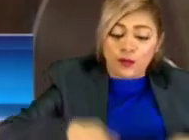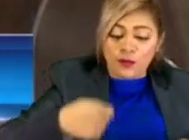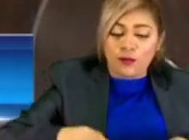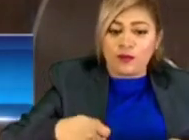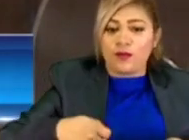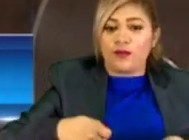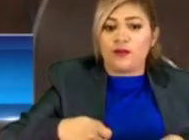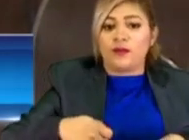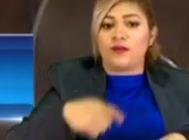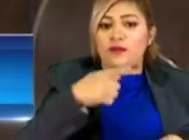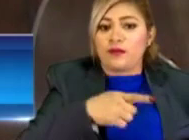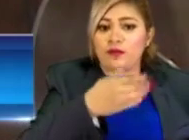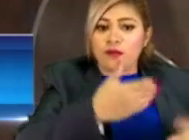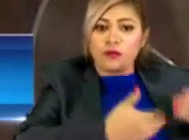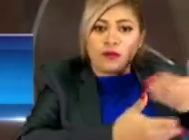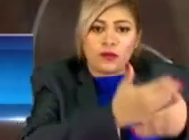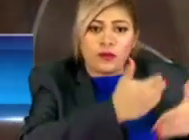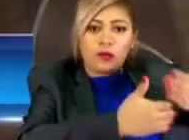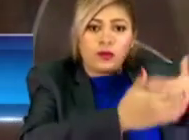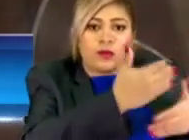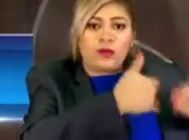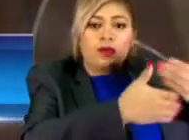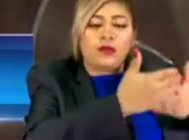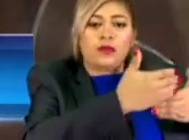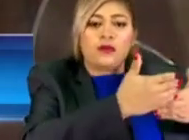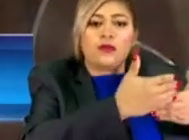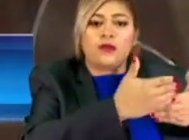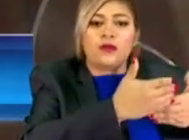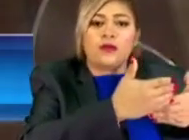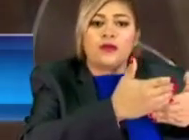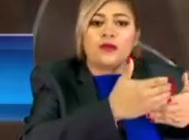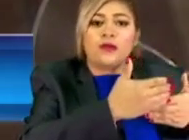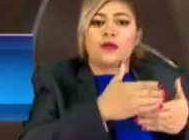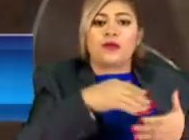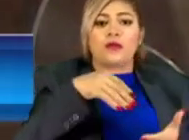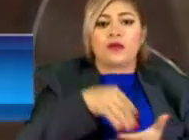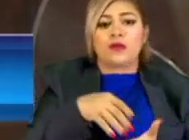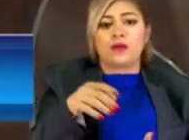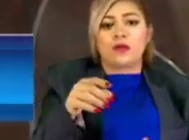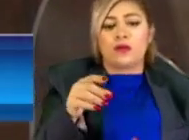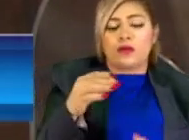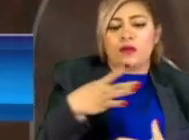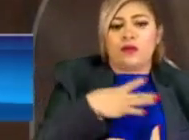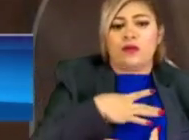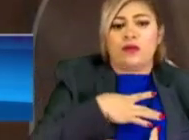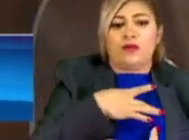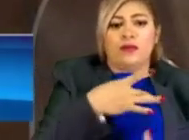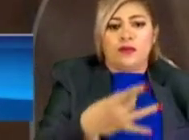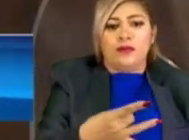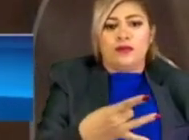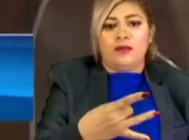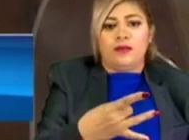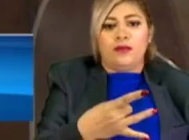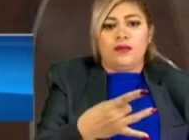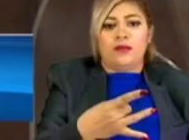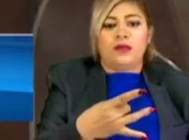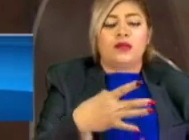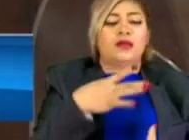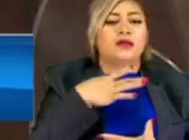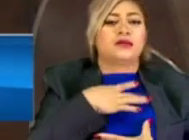obras de construcción y equipamiento de la Ciudad de la Salud, una obra que